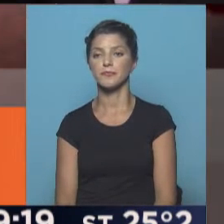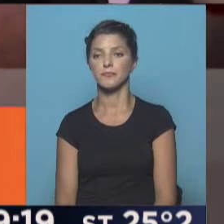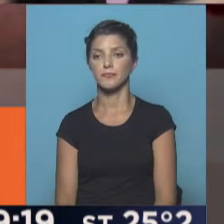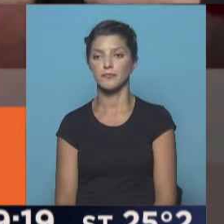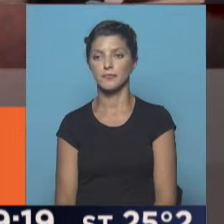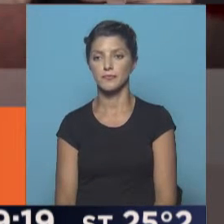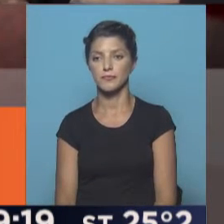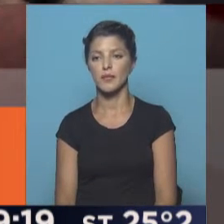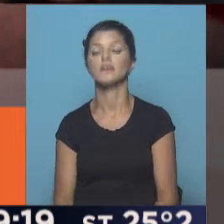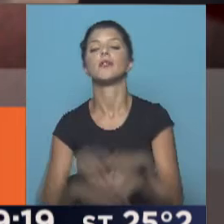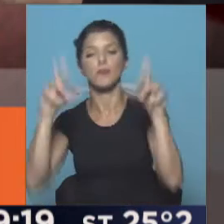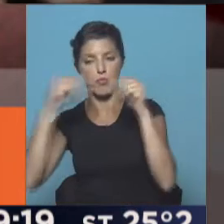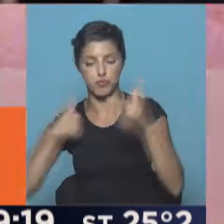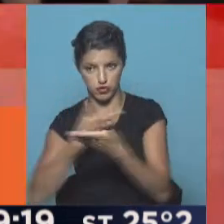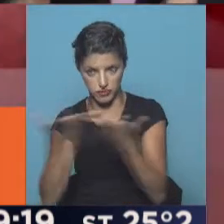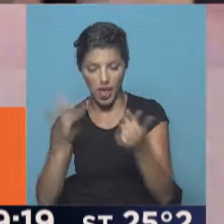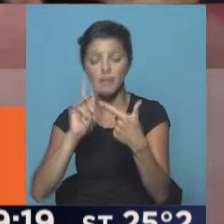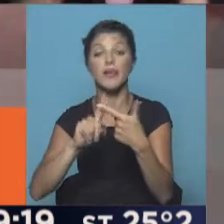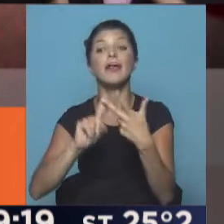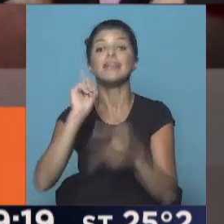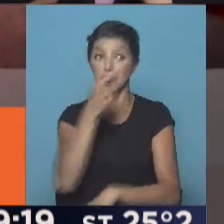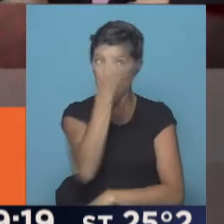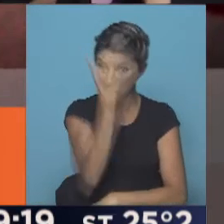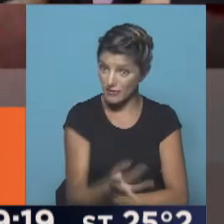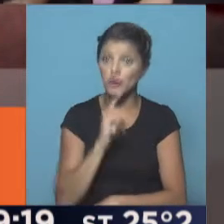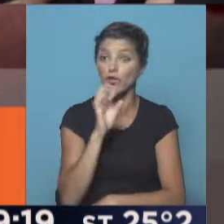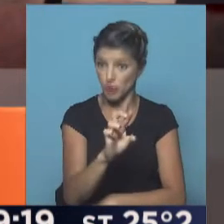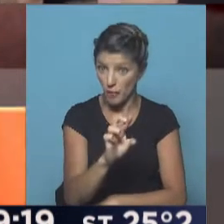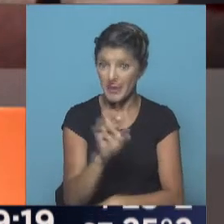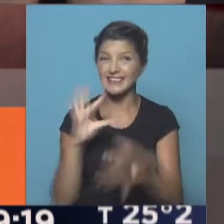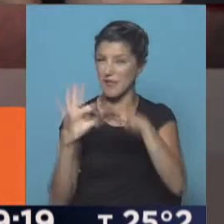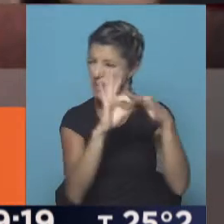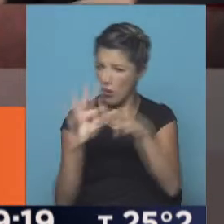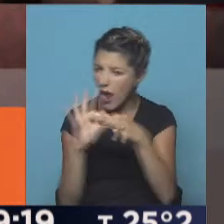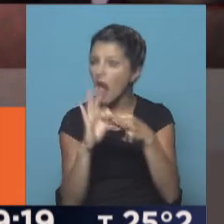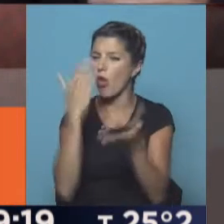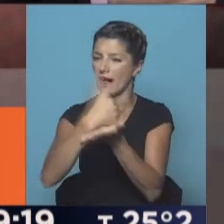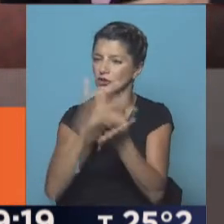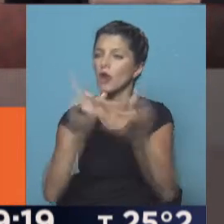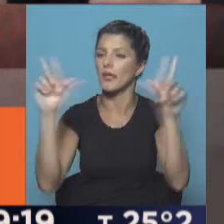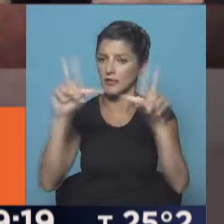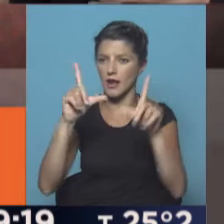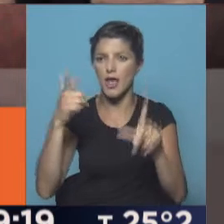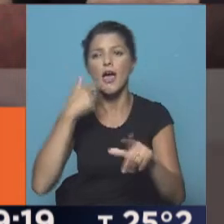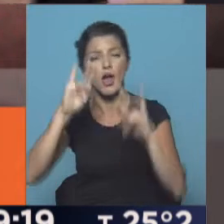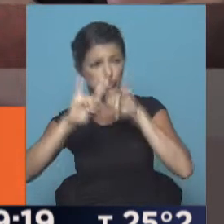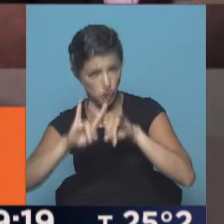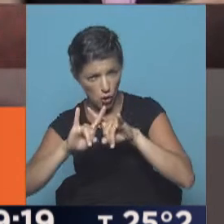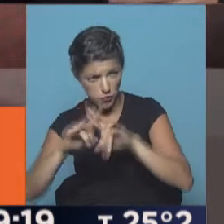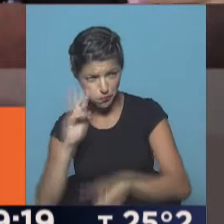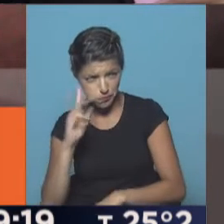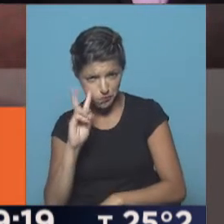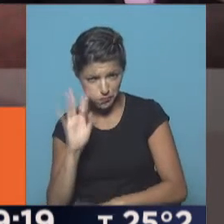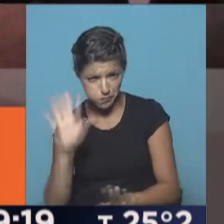los medios sociales. No olvidemos que Trump es también un producto de la televisión. El show de Apprentice, que no sé si se vio en la Argentina. Sí, el Aprendiz,